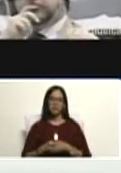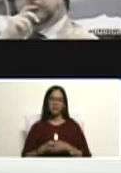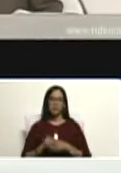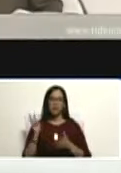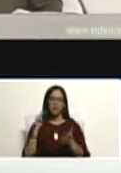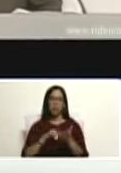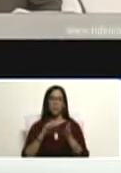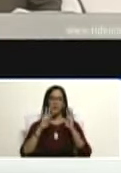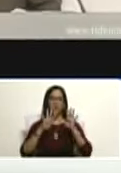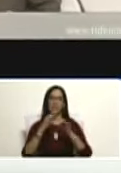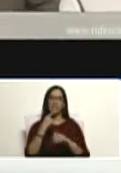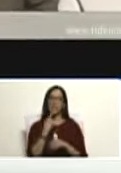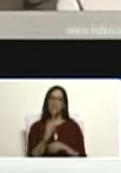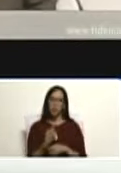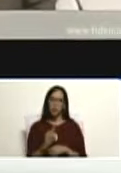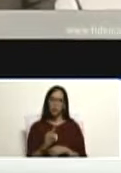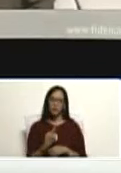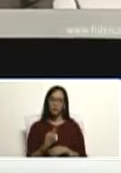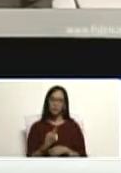2009 llegó y dijo: